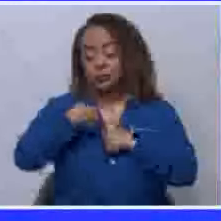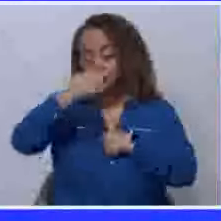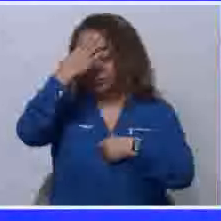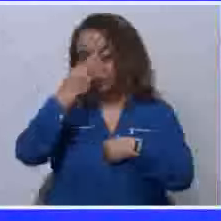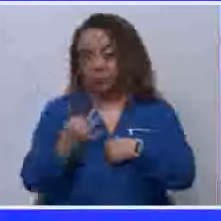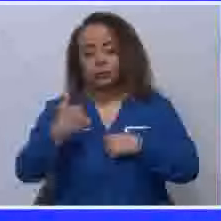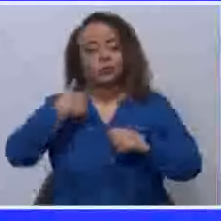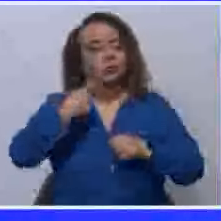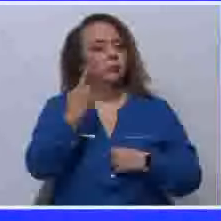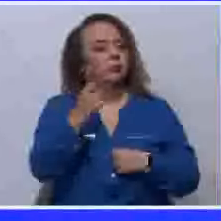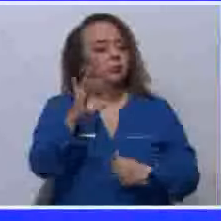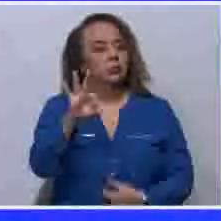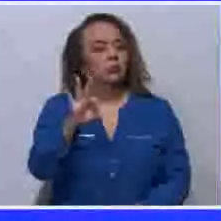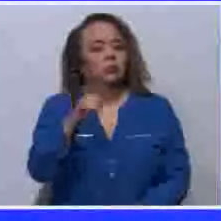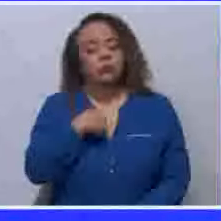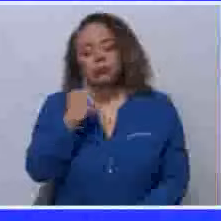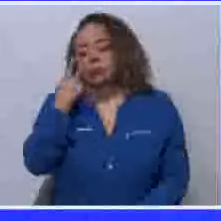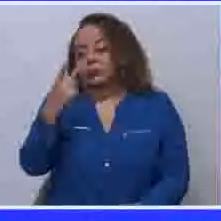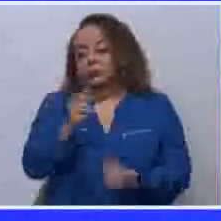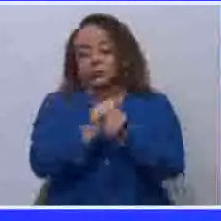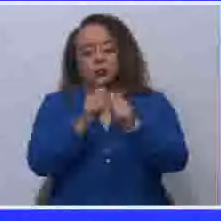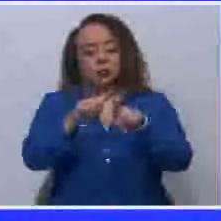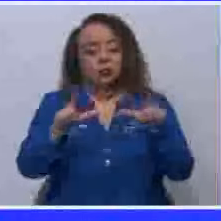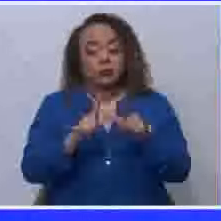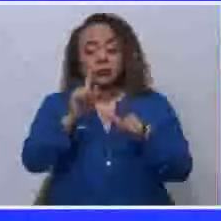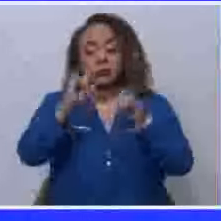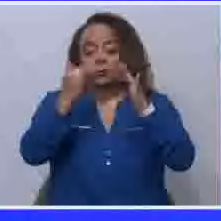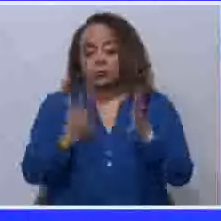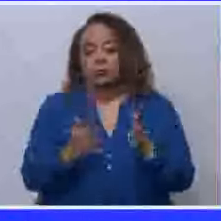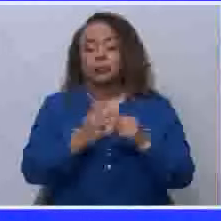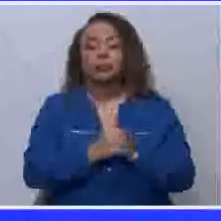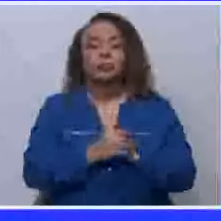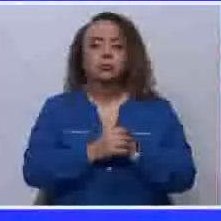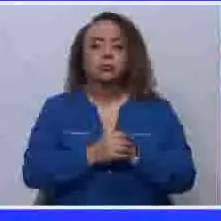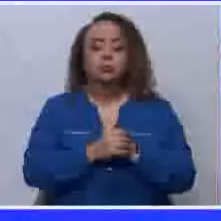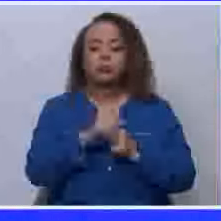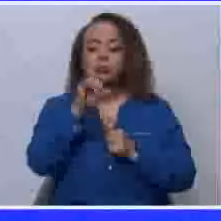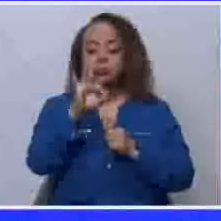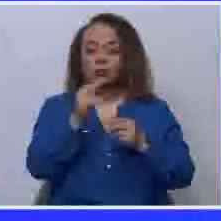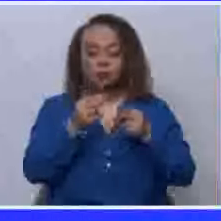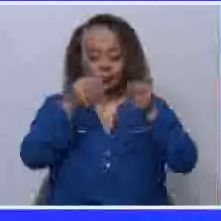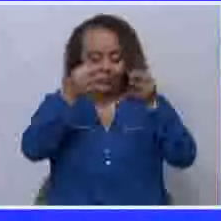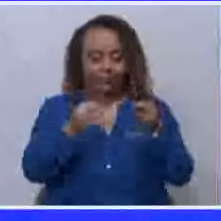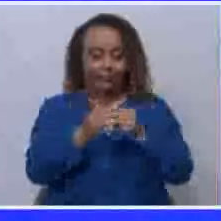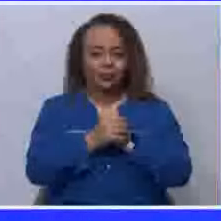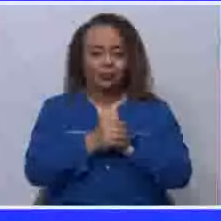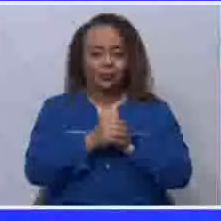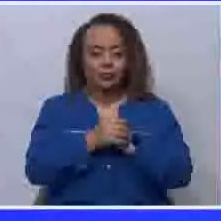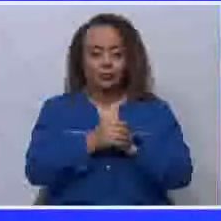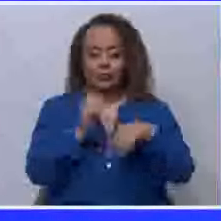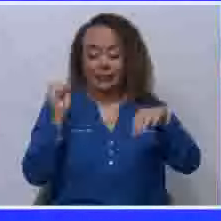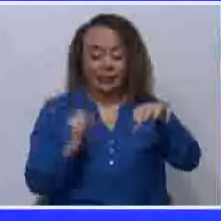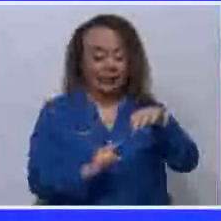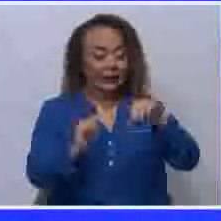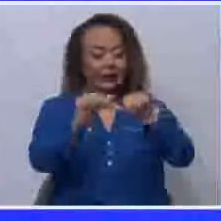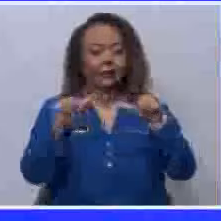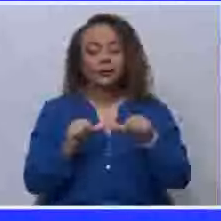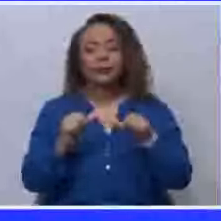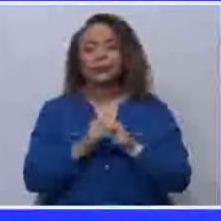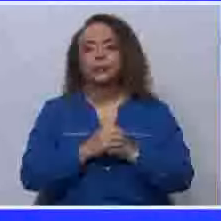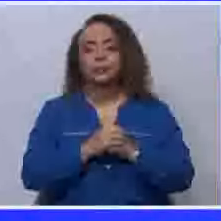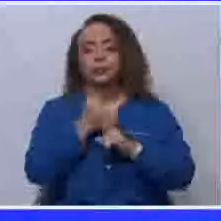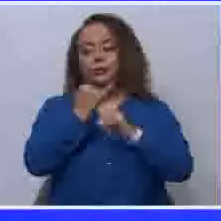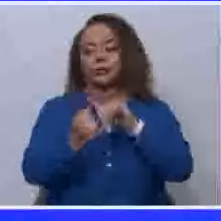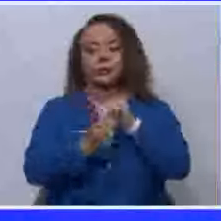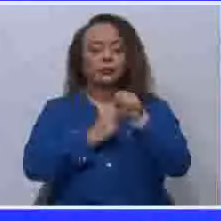hay escasez de nueve. O sea, yo no he visto en campeonato local un jugador, o un nueve nominal, o un killer así del área en